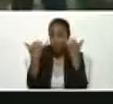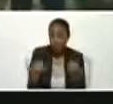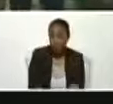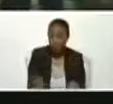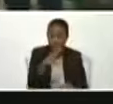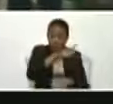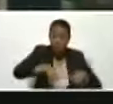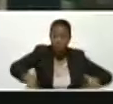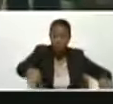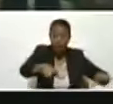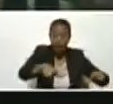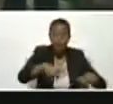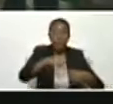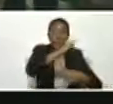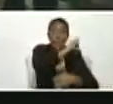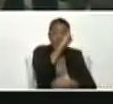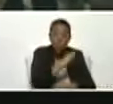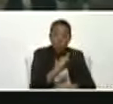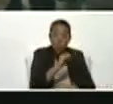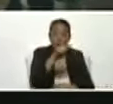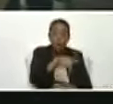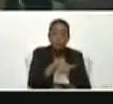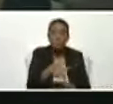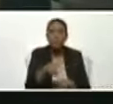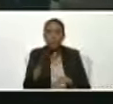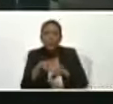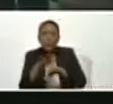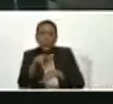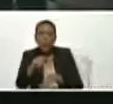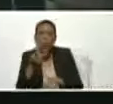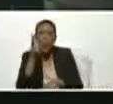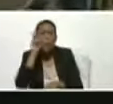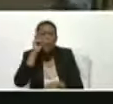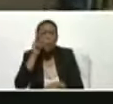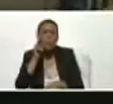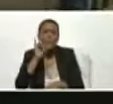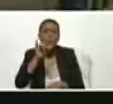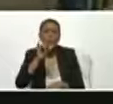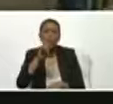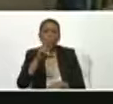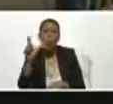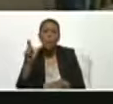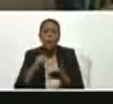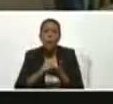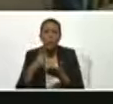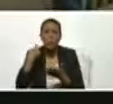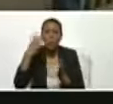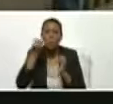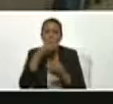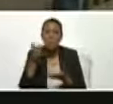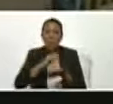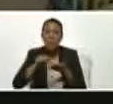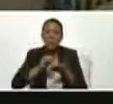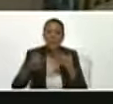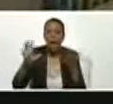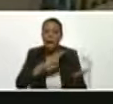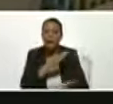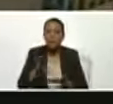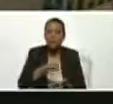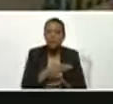profesor yber tú eres familia julber Ah compositor que tenemos muy bueno